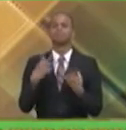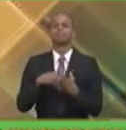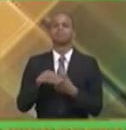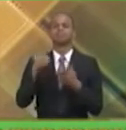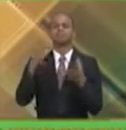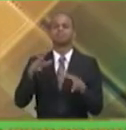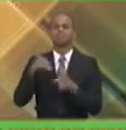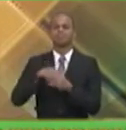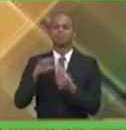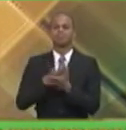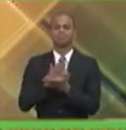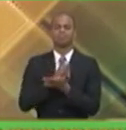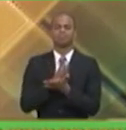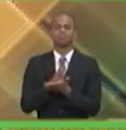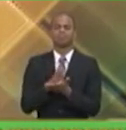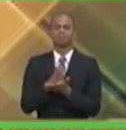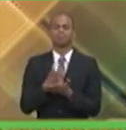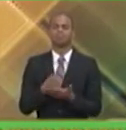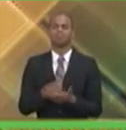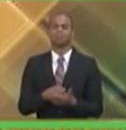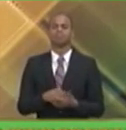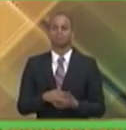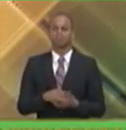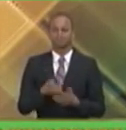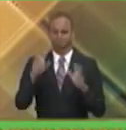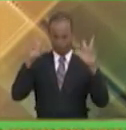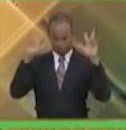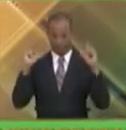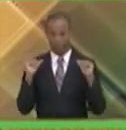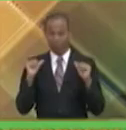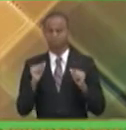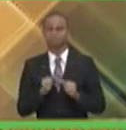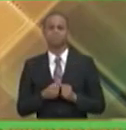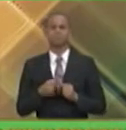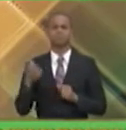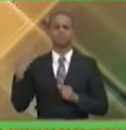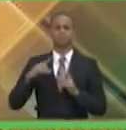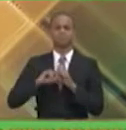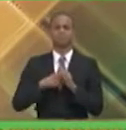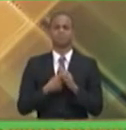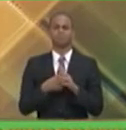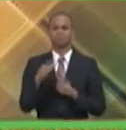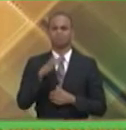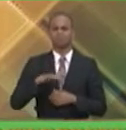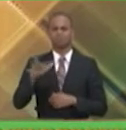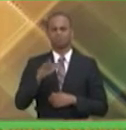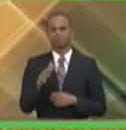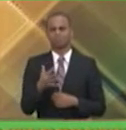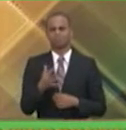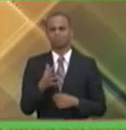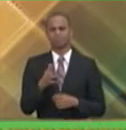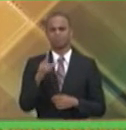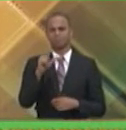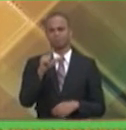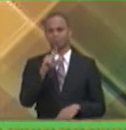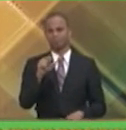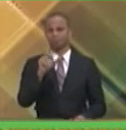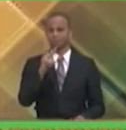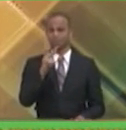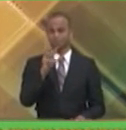tiene la escuela? Empezamos en Villa Altagracia, ¿no? Sí, empezamos con una matrícula de